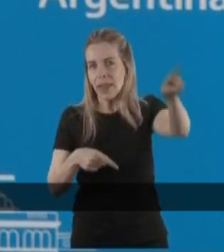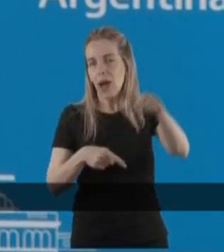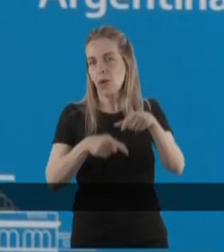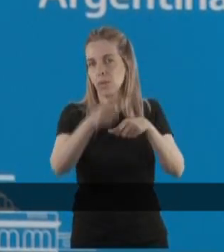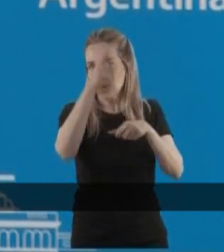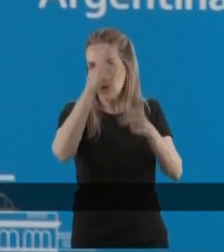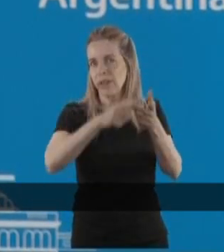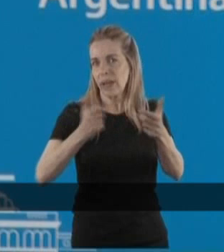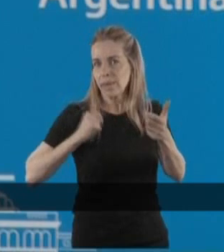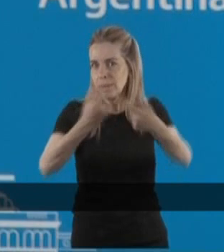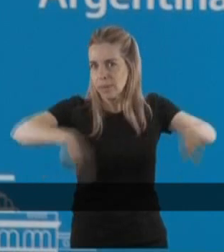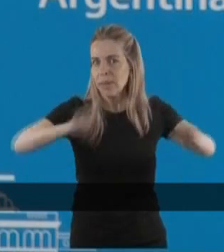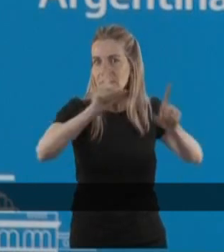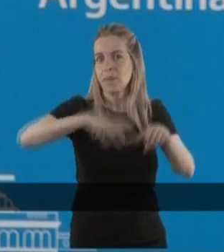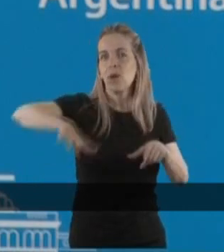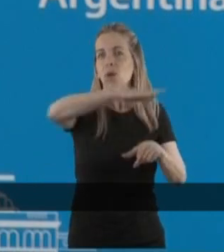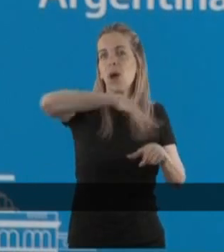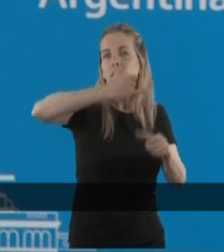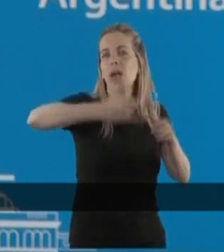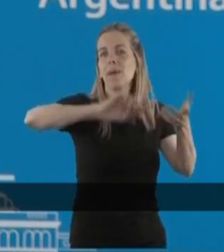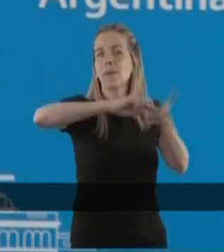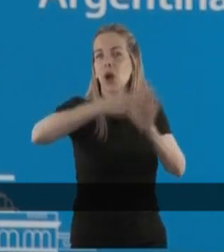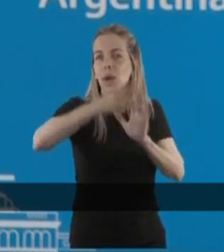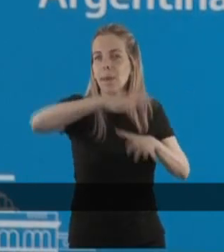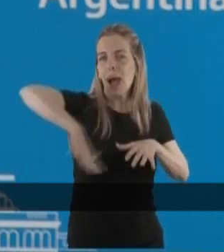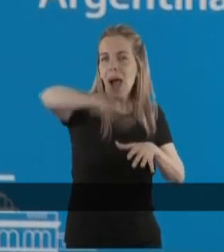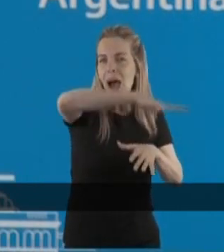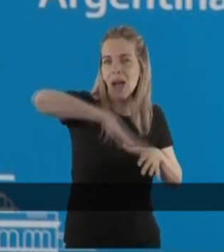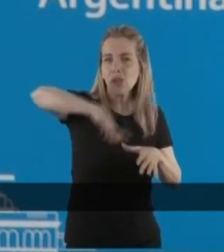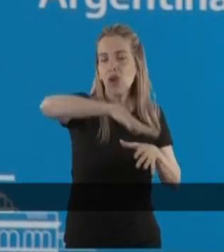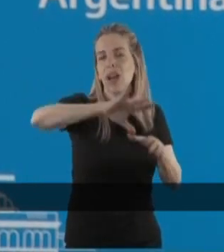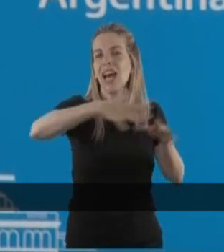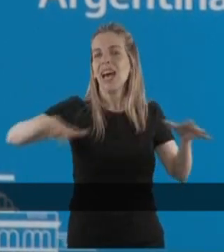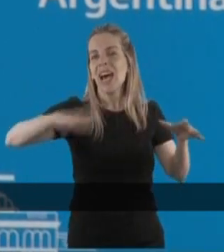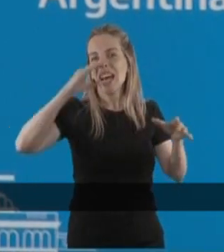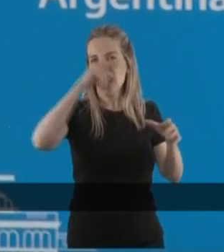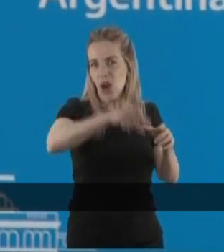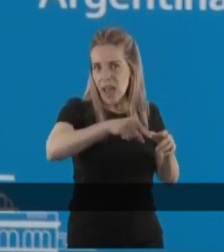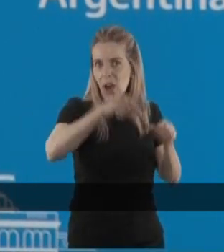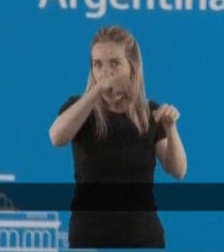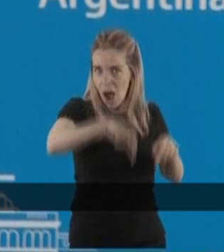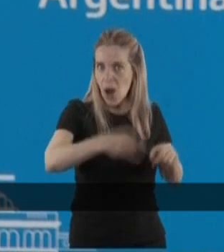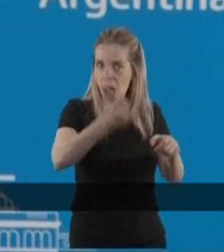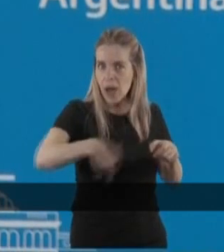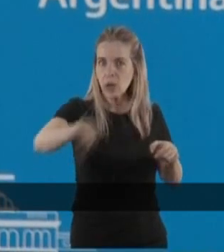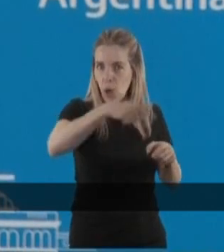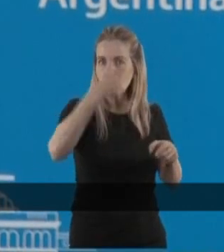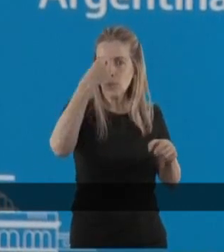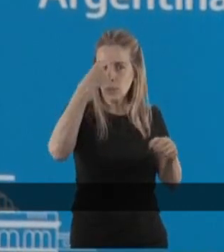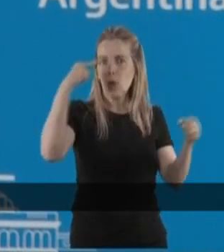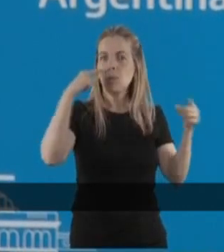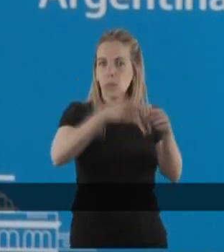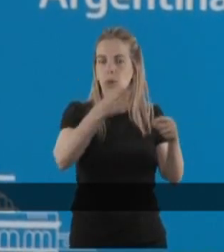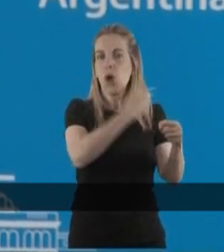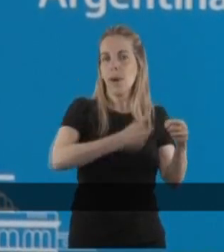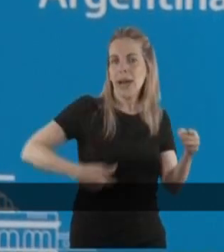en la zona donde son los conflictos, que están siendo en este momento en la zona de Río Negro, y hay un espíritu conjunto tanto de la gobernadora